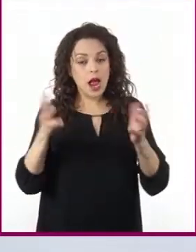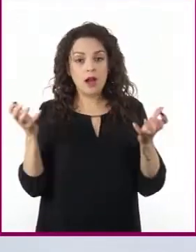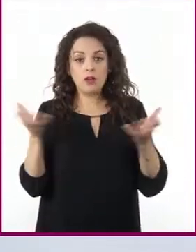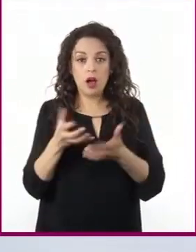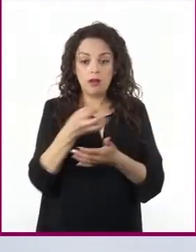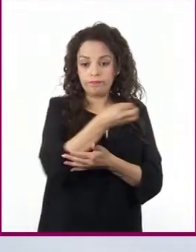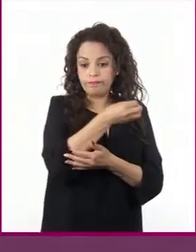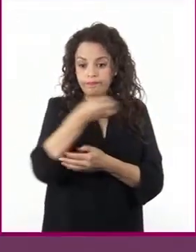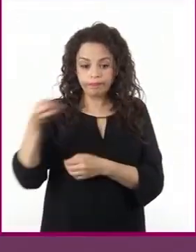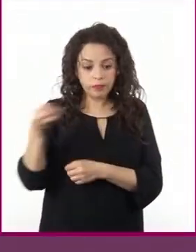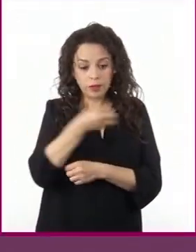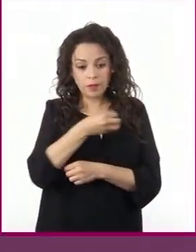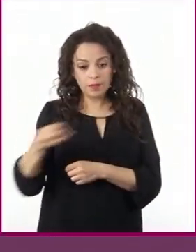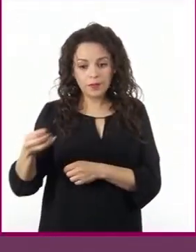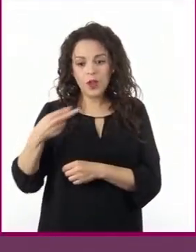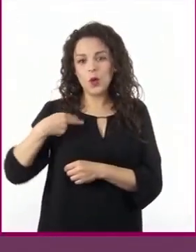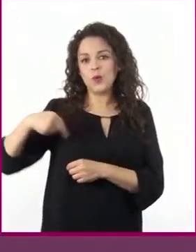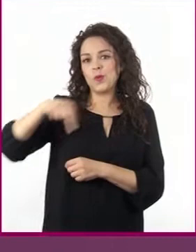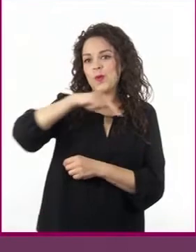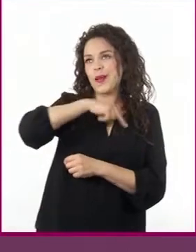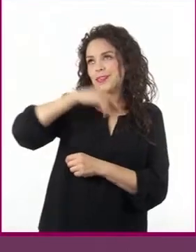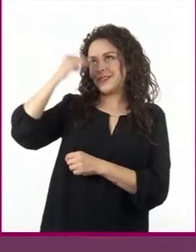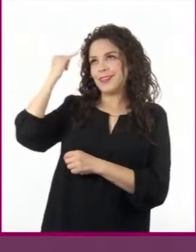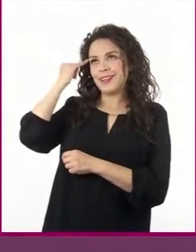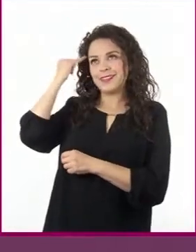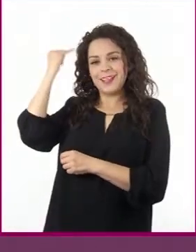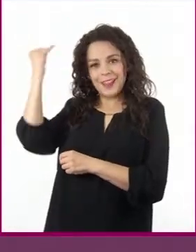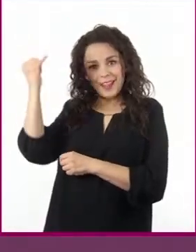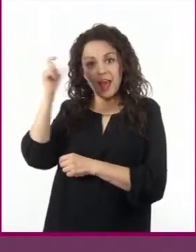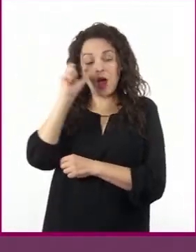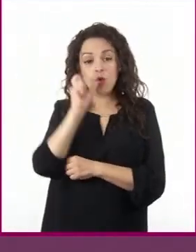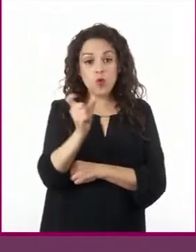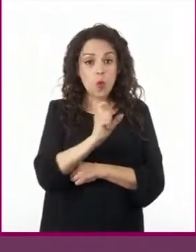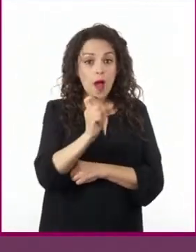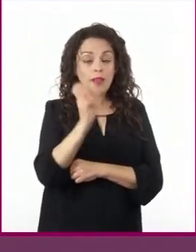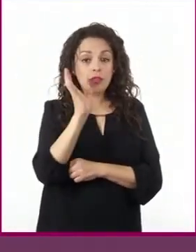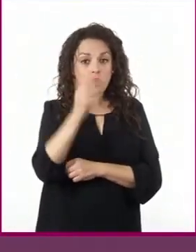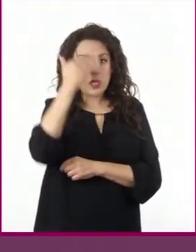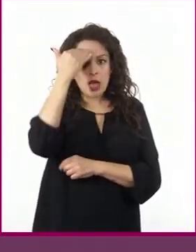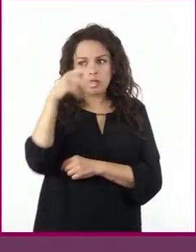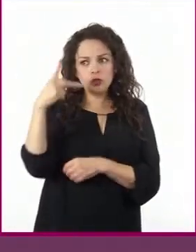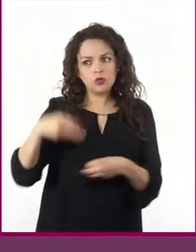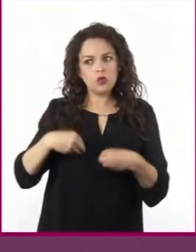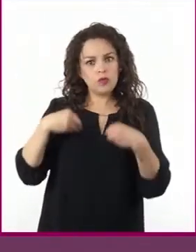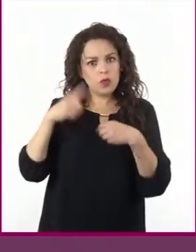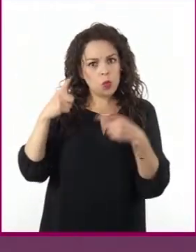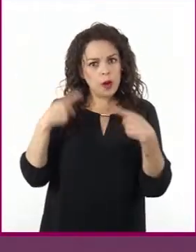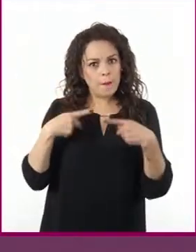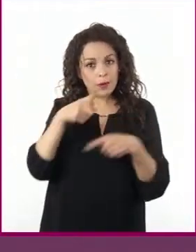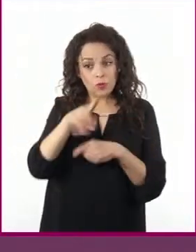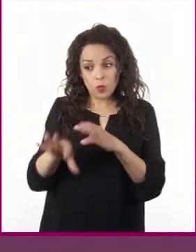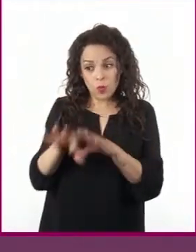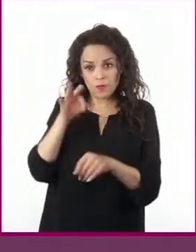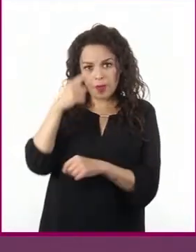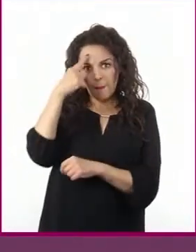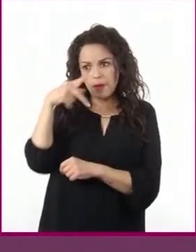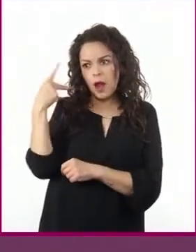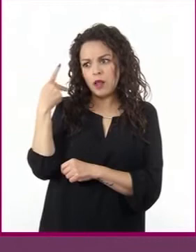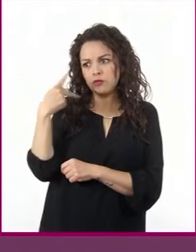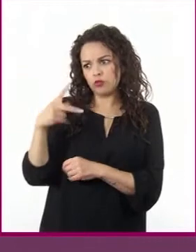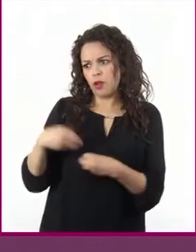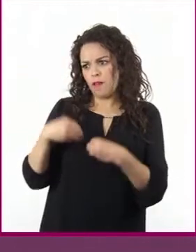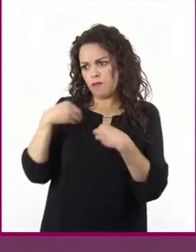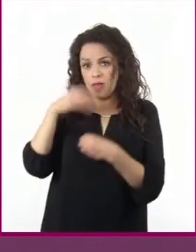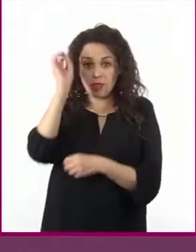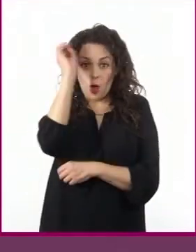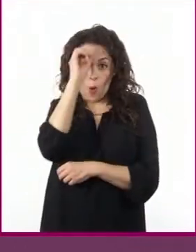nuestras ideas. Una vez que ya conocemos la trayectoria de un personaje que hayamos elegido para opinar sobre ella